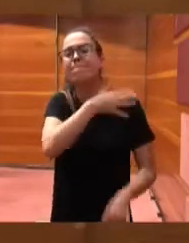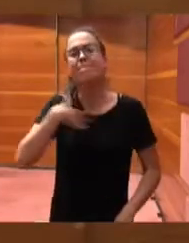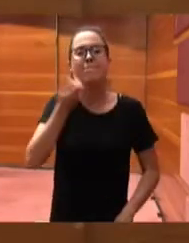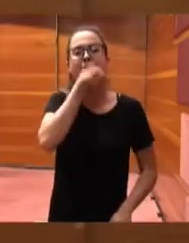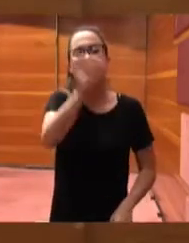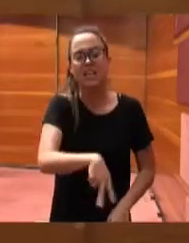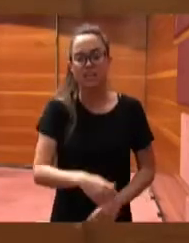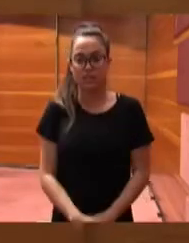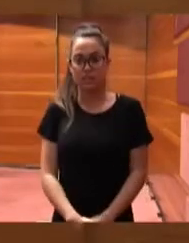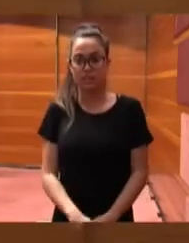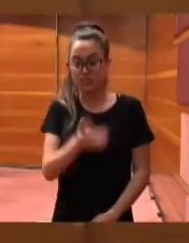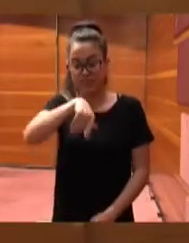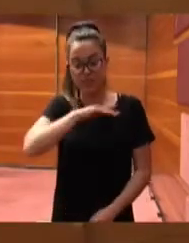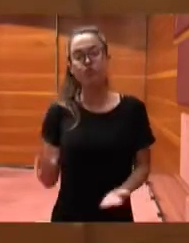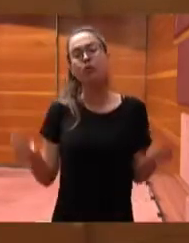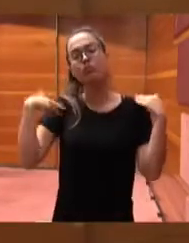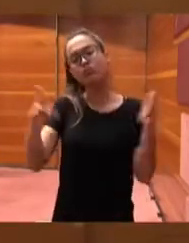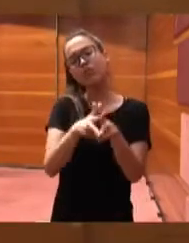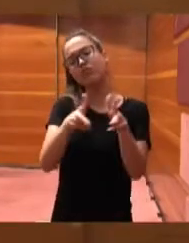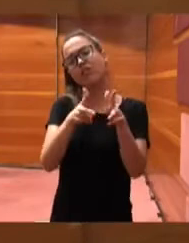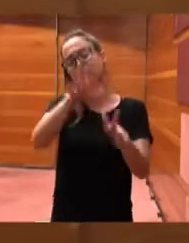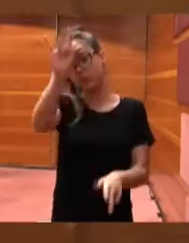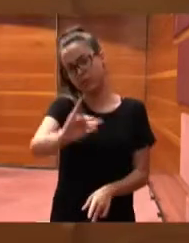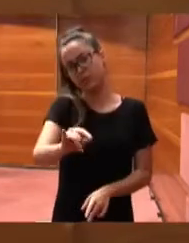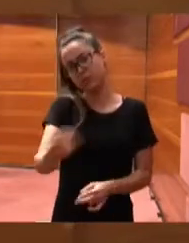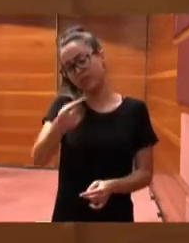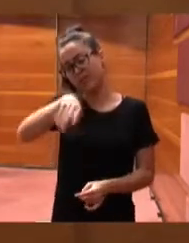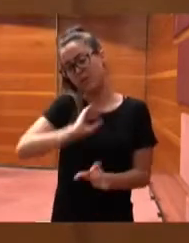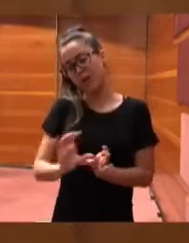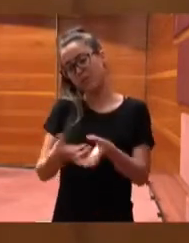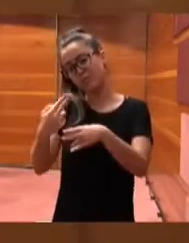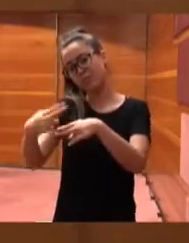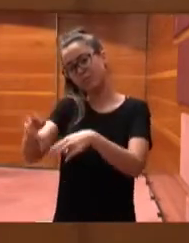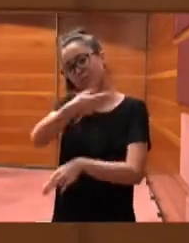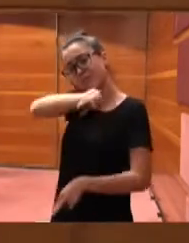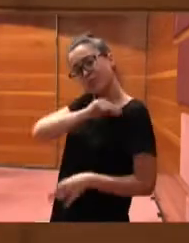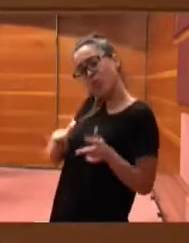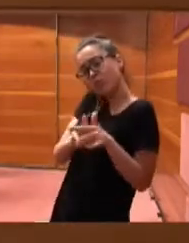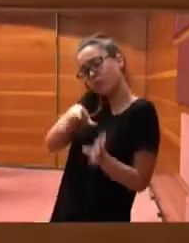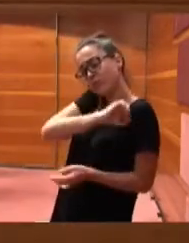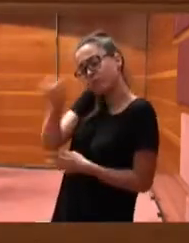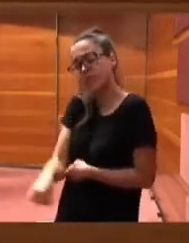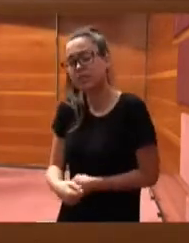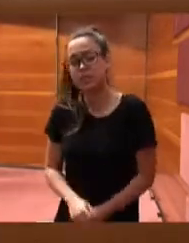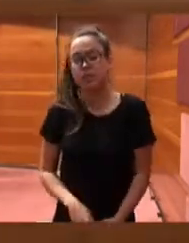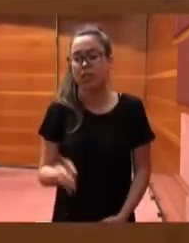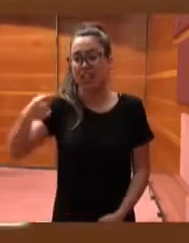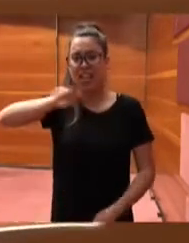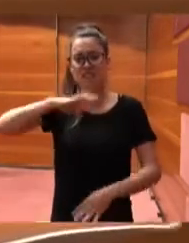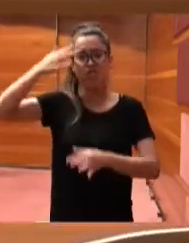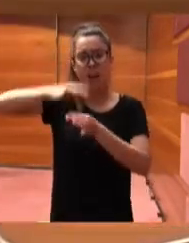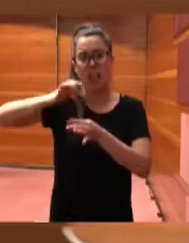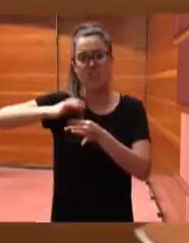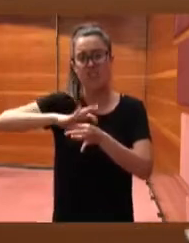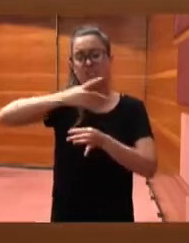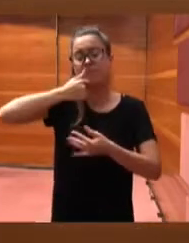Pues sí, somos muy responsables los ciudadanos, mucho más que los políticos muchas veces, ¿verdad? La credibilidad, si llevan años reclamándonos esto,